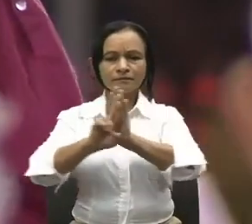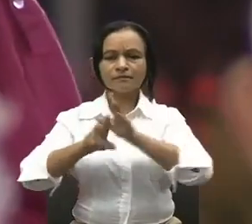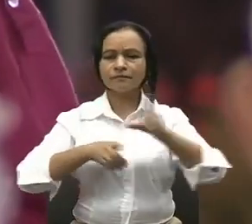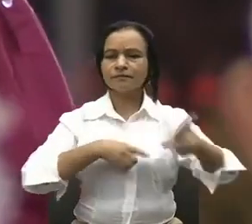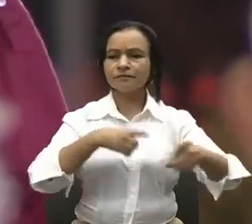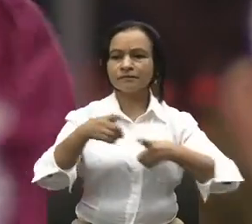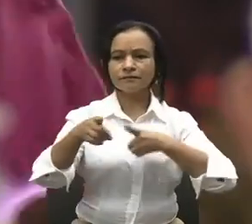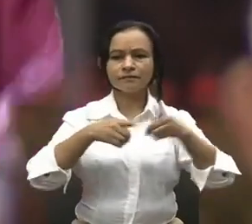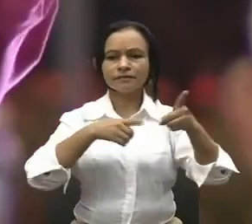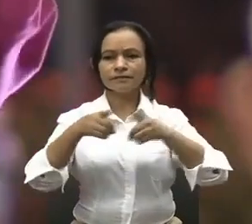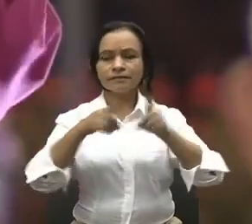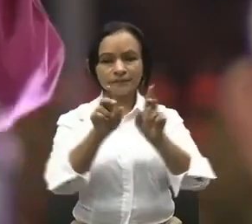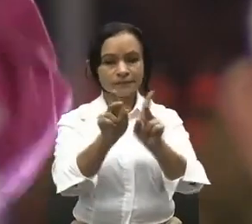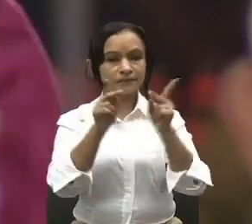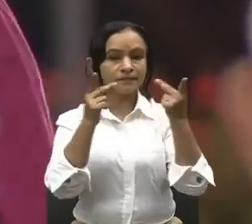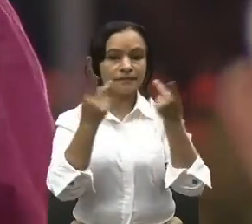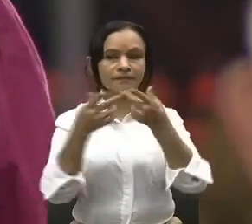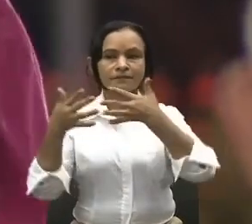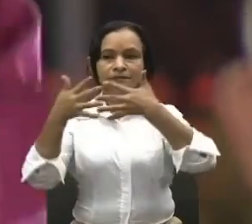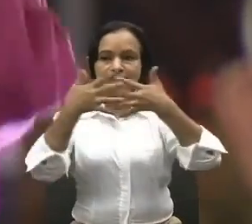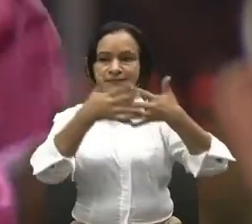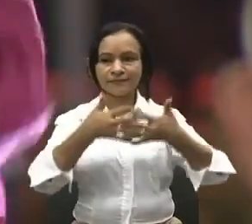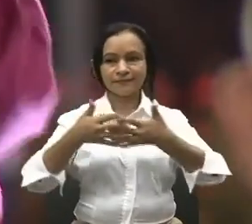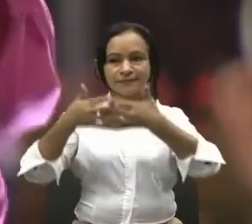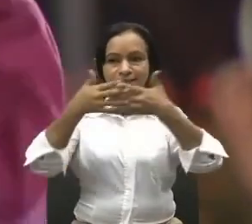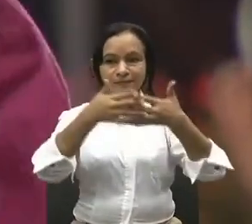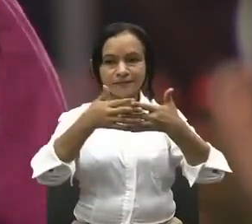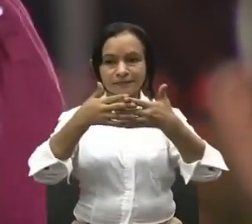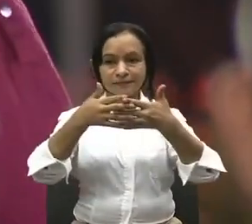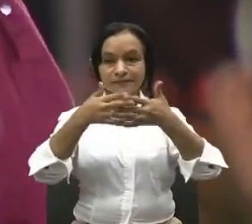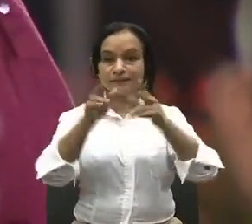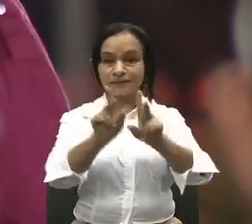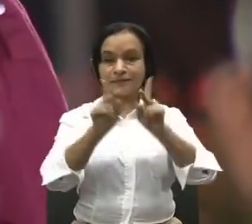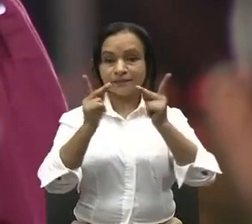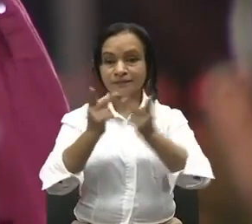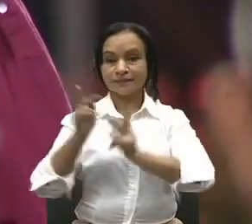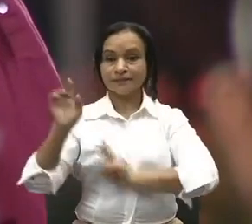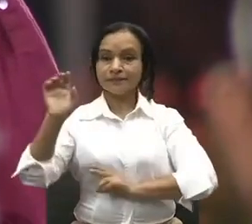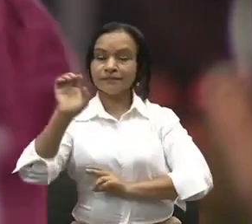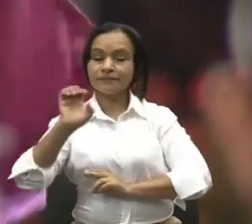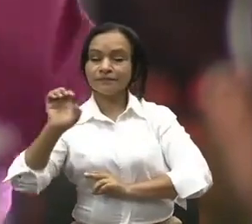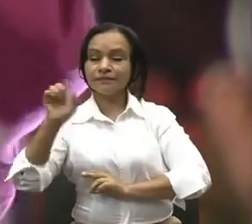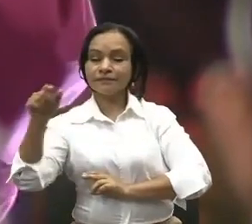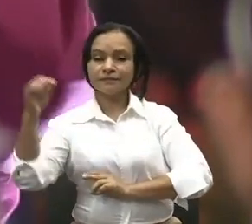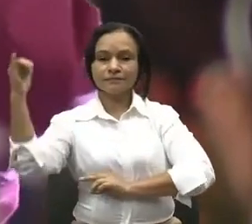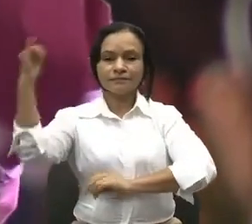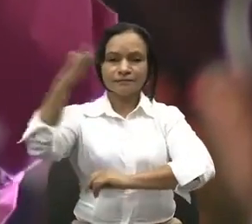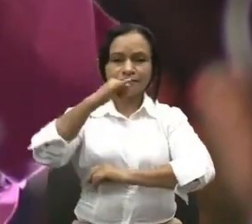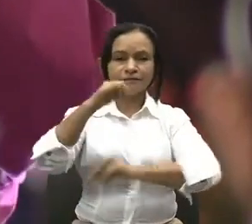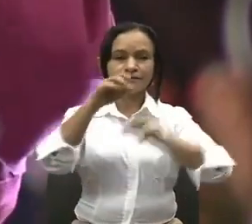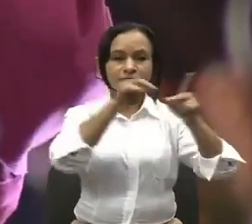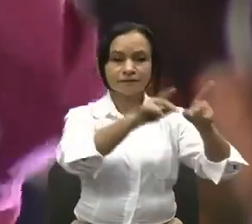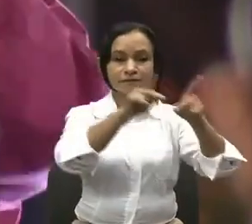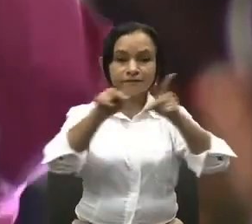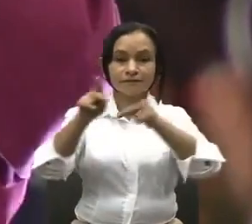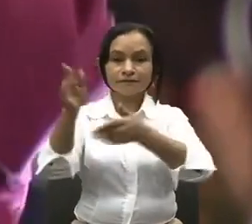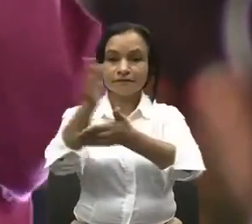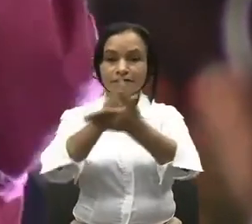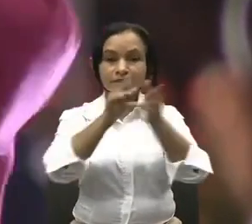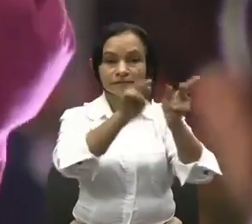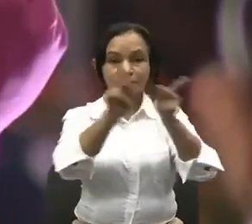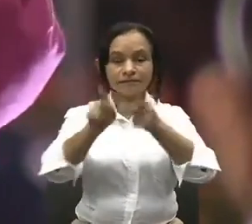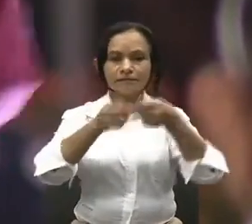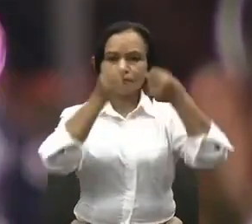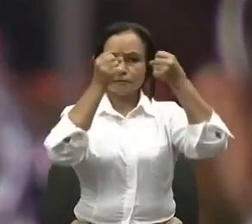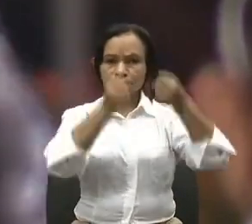delegados del pueblo norteamericano y de los pueblos europeos, a ciudadanos, a hombres y